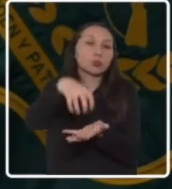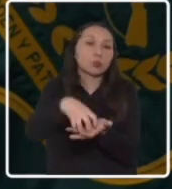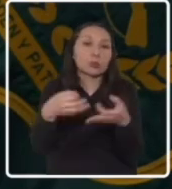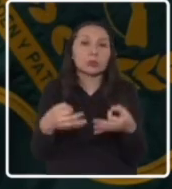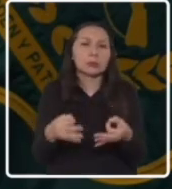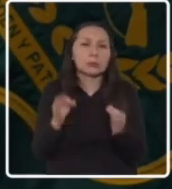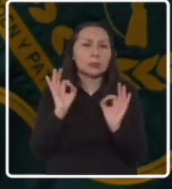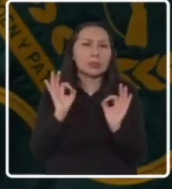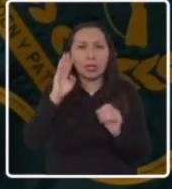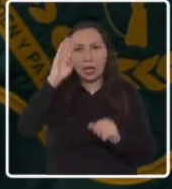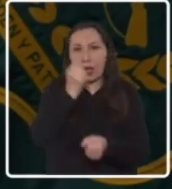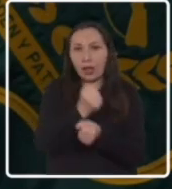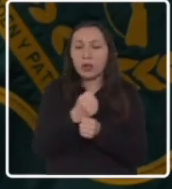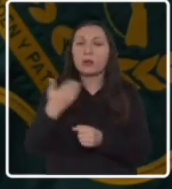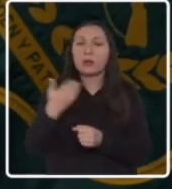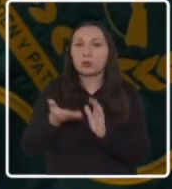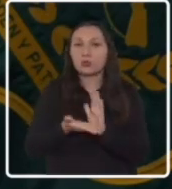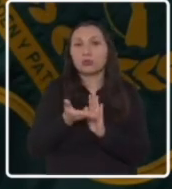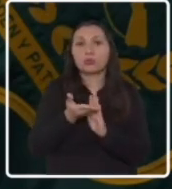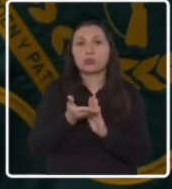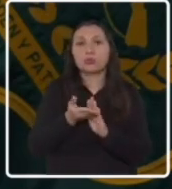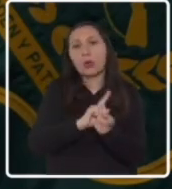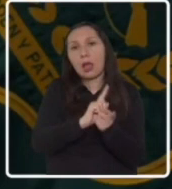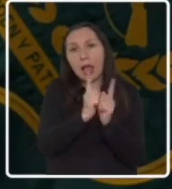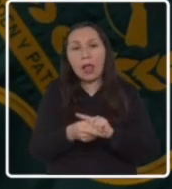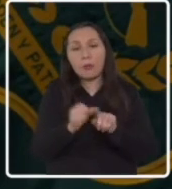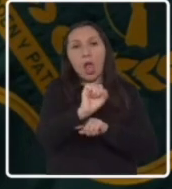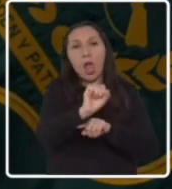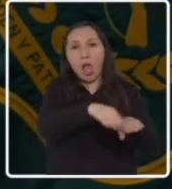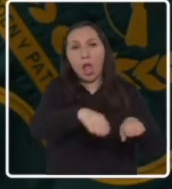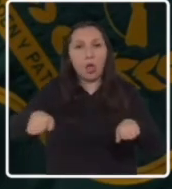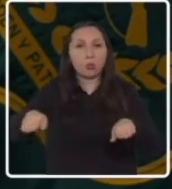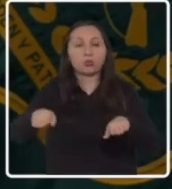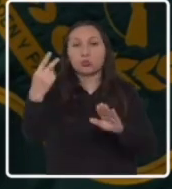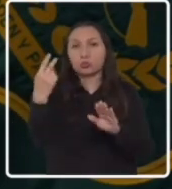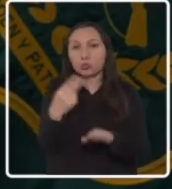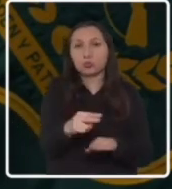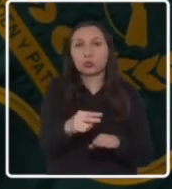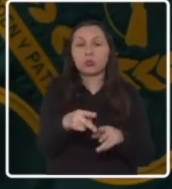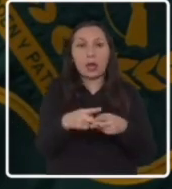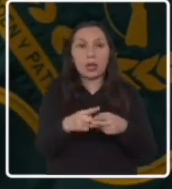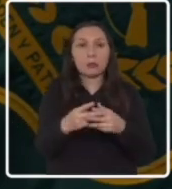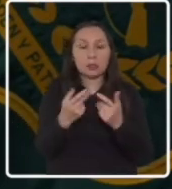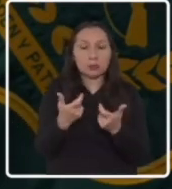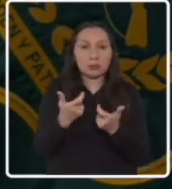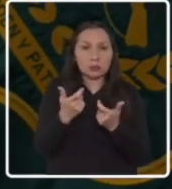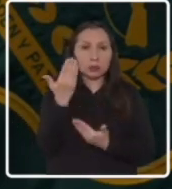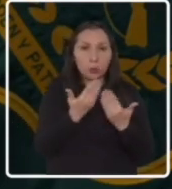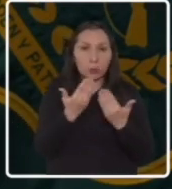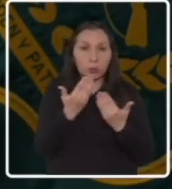particular a Carabineros, de manera significativa, la renovación del parque vehicular, de sus propias herramientas de seguridad, lo que